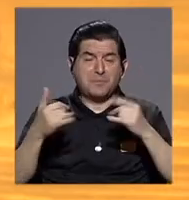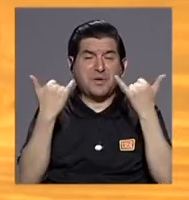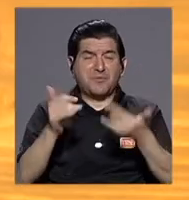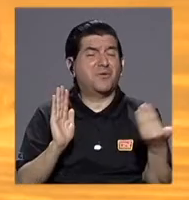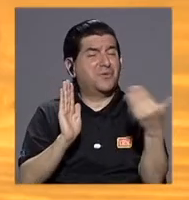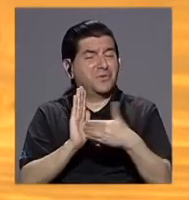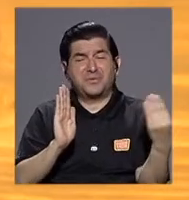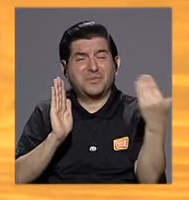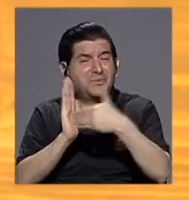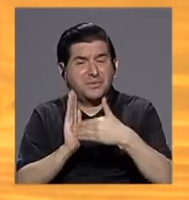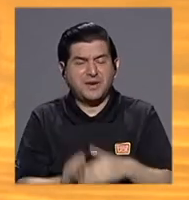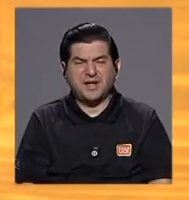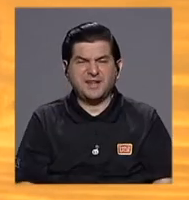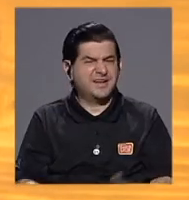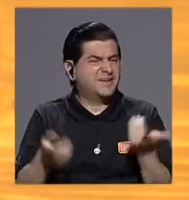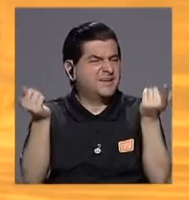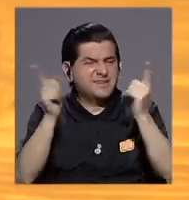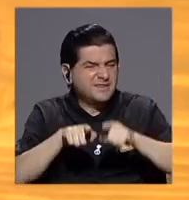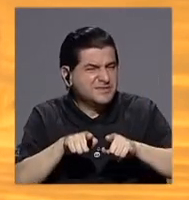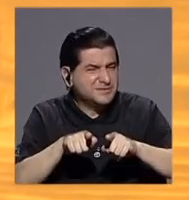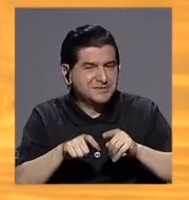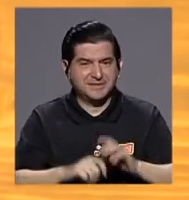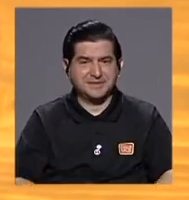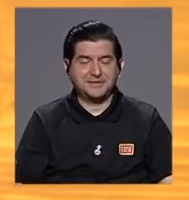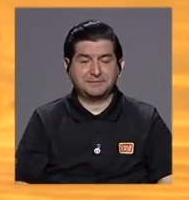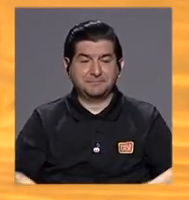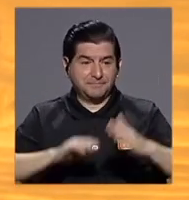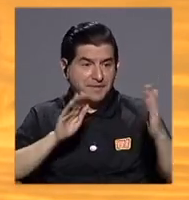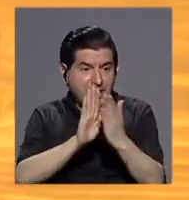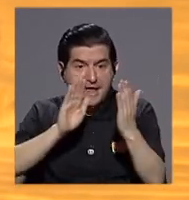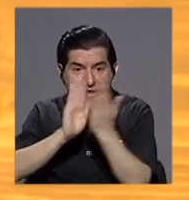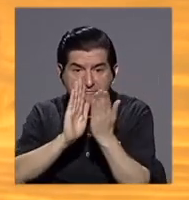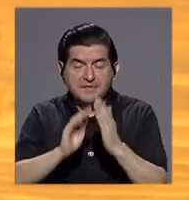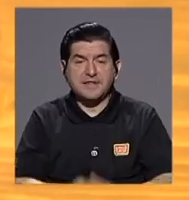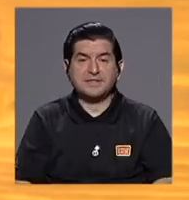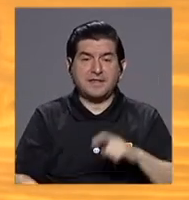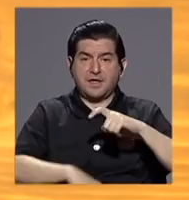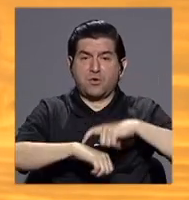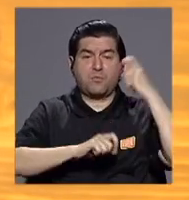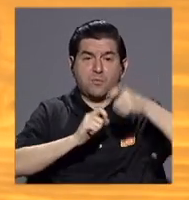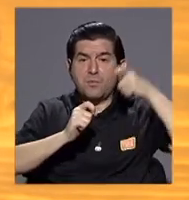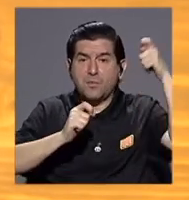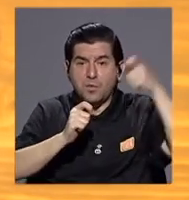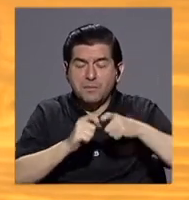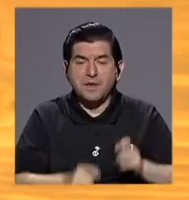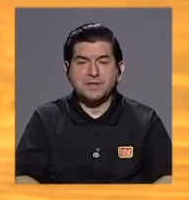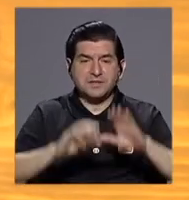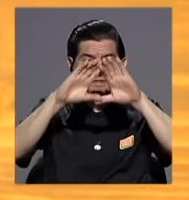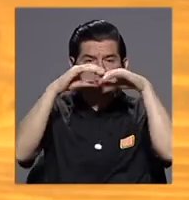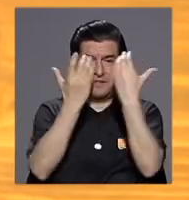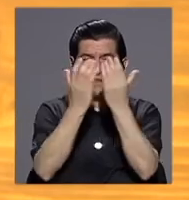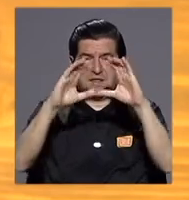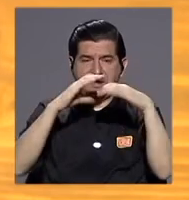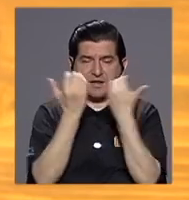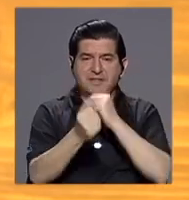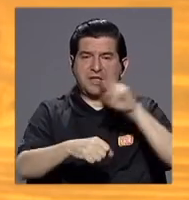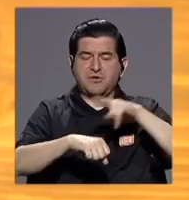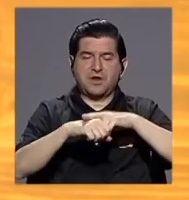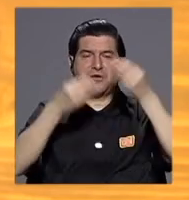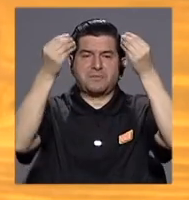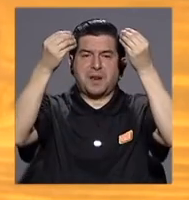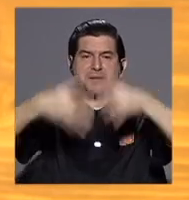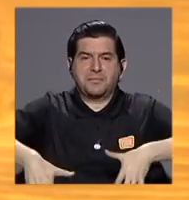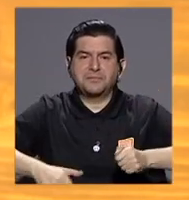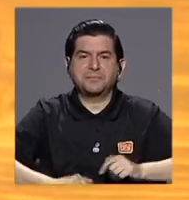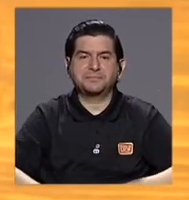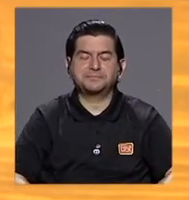sufrida? ¿Sabe lo que pasa? Que cuando los enfrentamientos llegan a un cierto punto, las categorías normales se pierden.